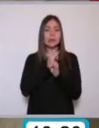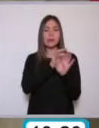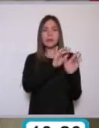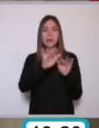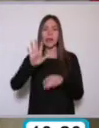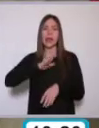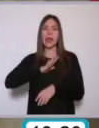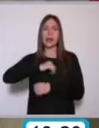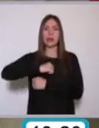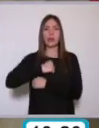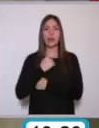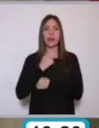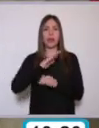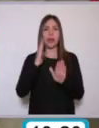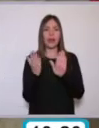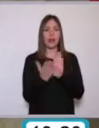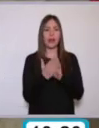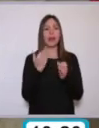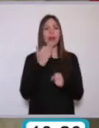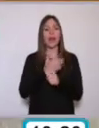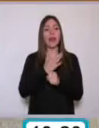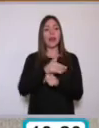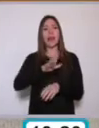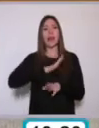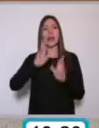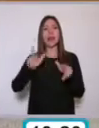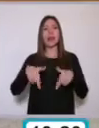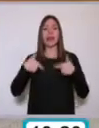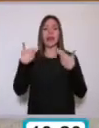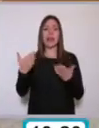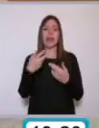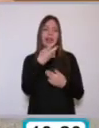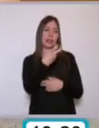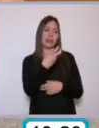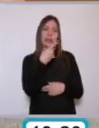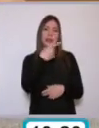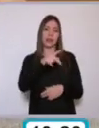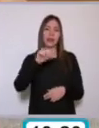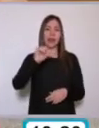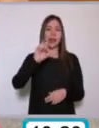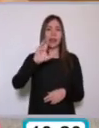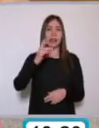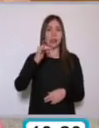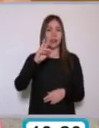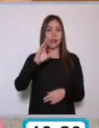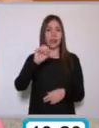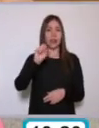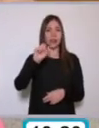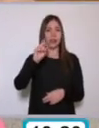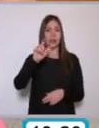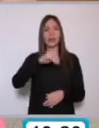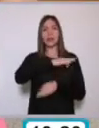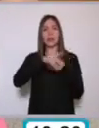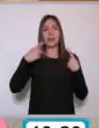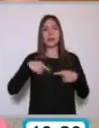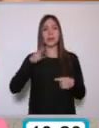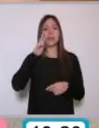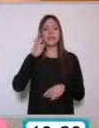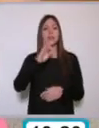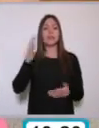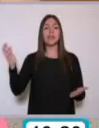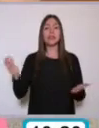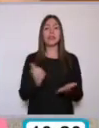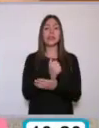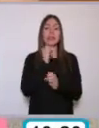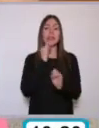Gustavo Casasola, que creen, nos traen regalitos. Vania, muchísimas gracias. No, ¿de qué? Traen regalitos para toda nuestra audiencia. Se van a ganar por